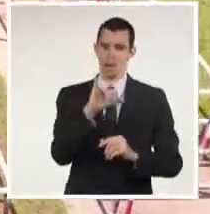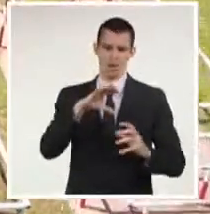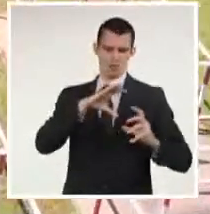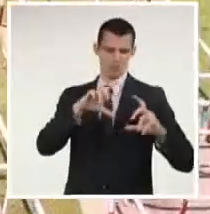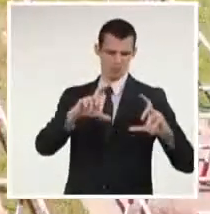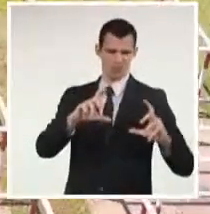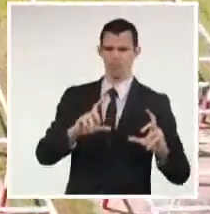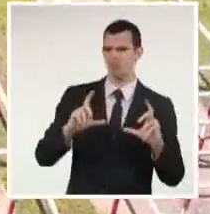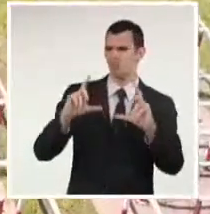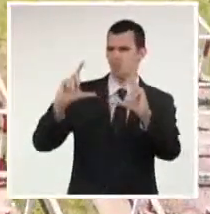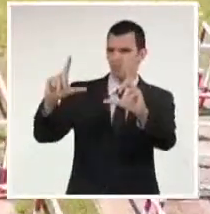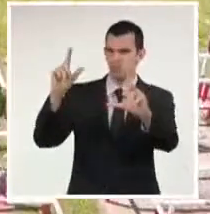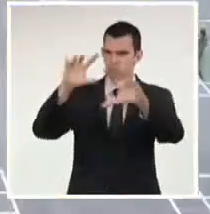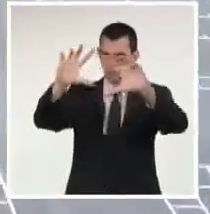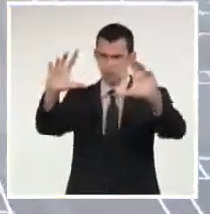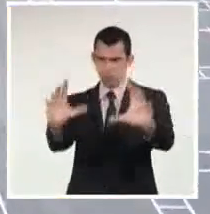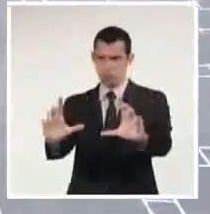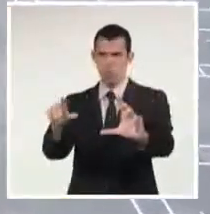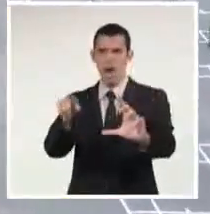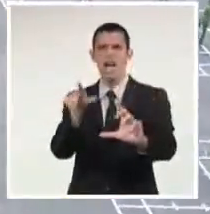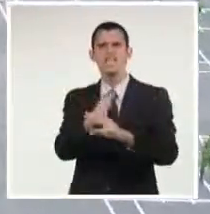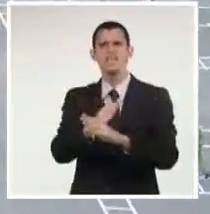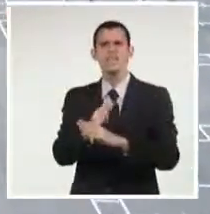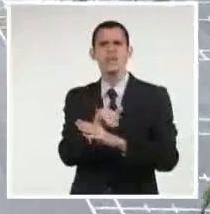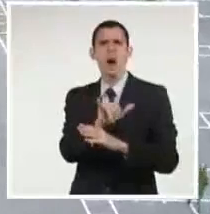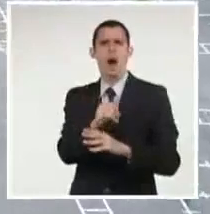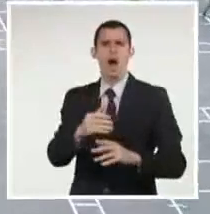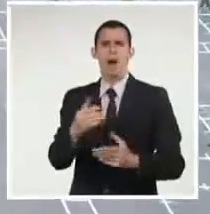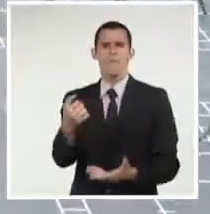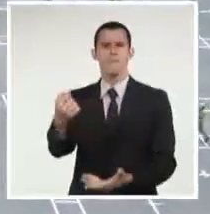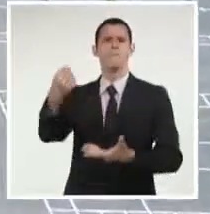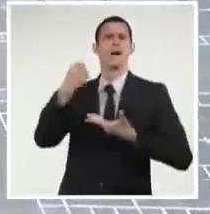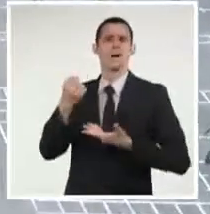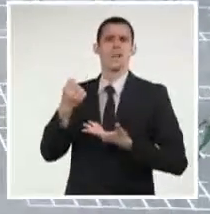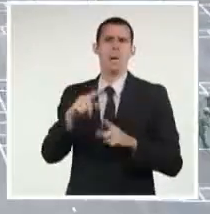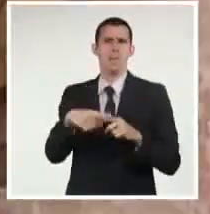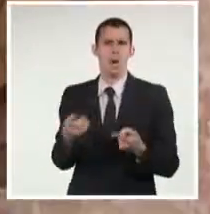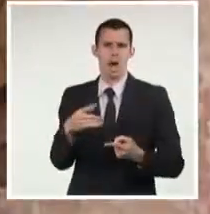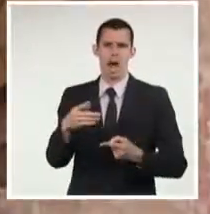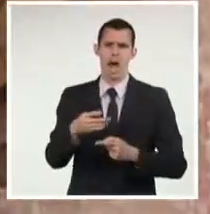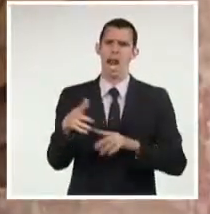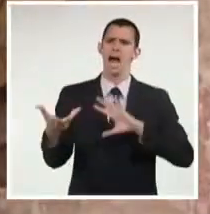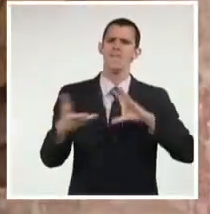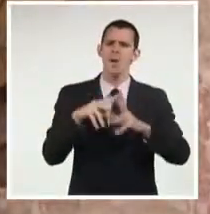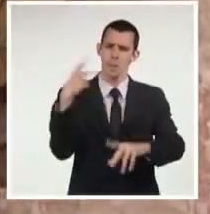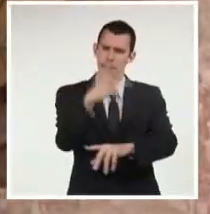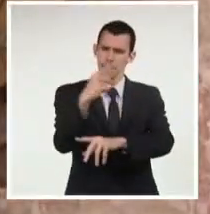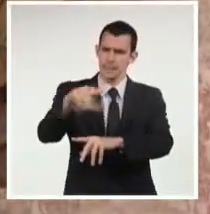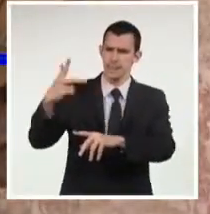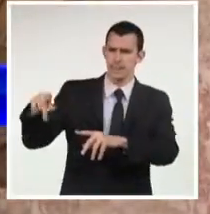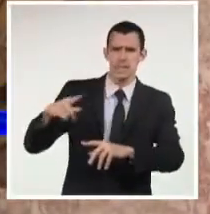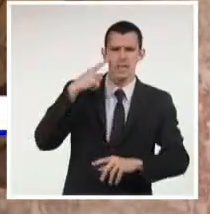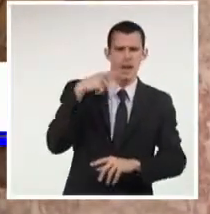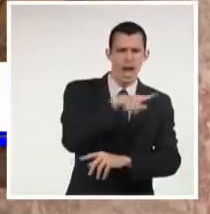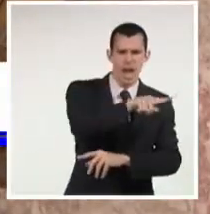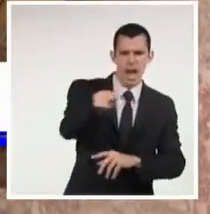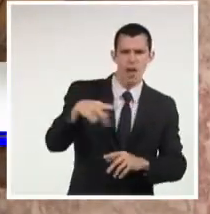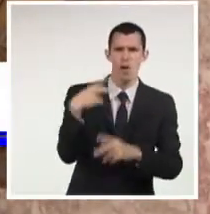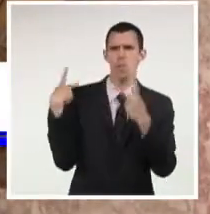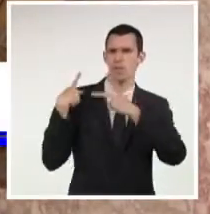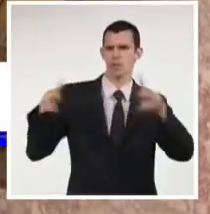continuos resultados en la preparación de los futuros oficiales. Esta orden constituye para nuestra